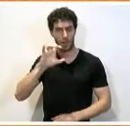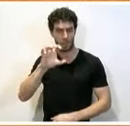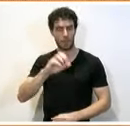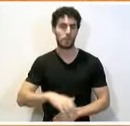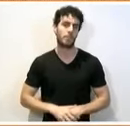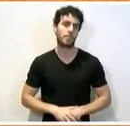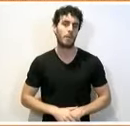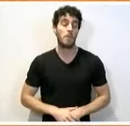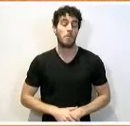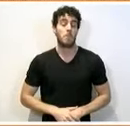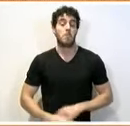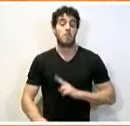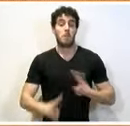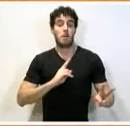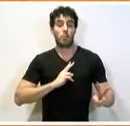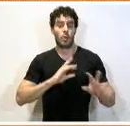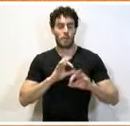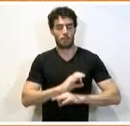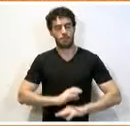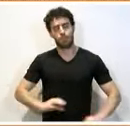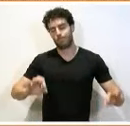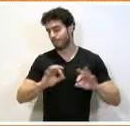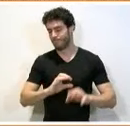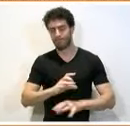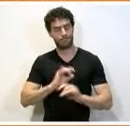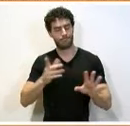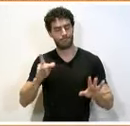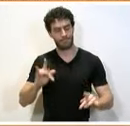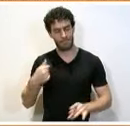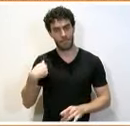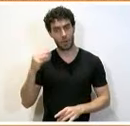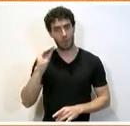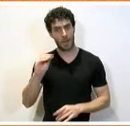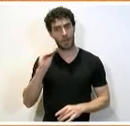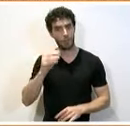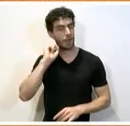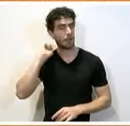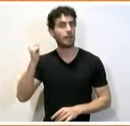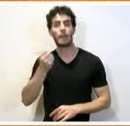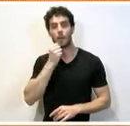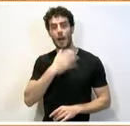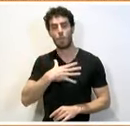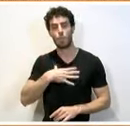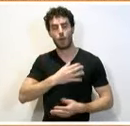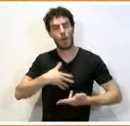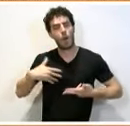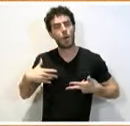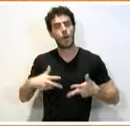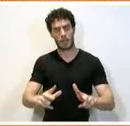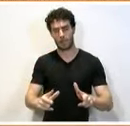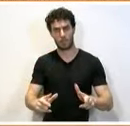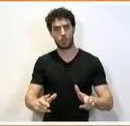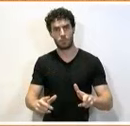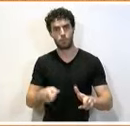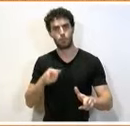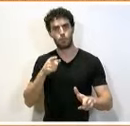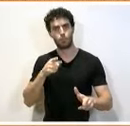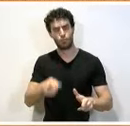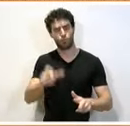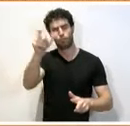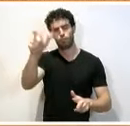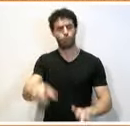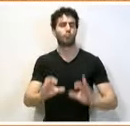que me ha respondido, la nada. Evidentemente, yo puedo preguntar, interpelar por lo que quiera. Usted puede quedar como lo que es, que no